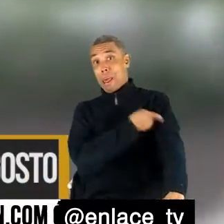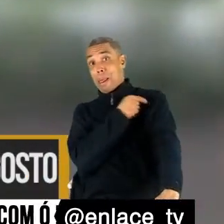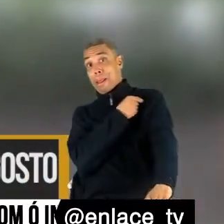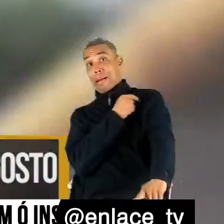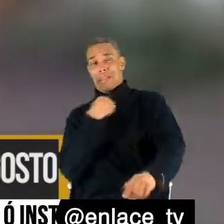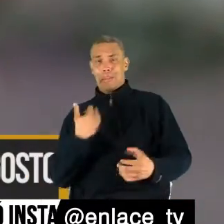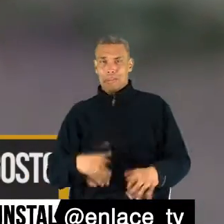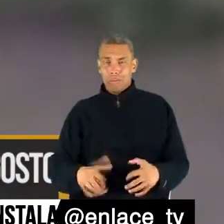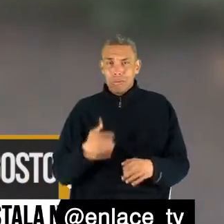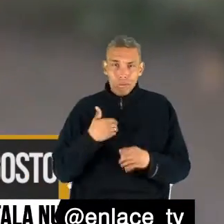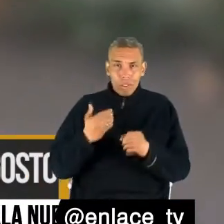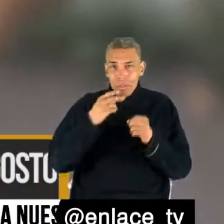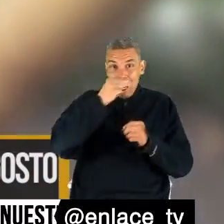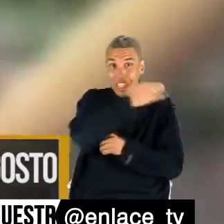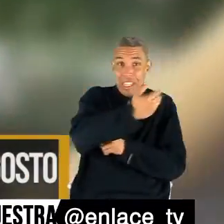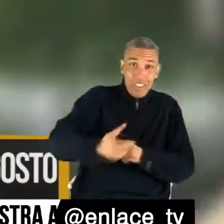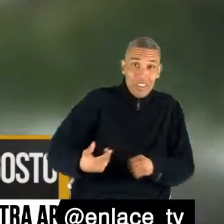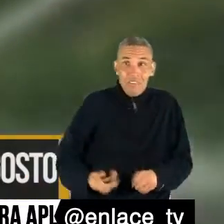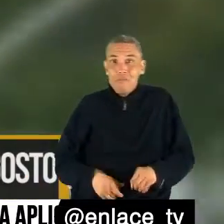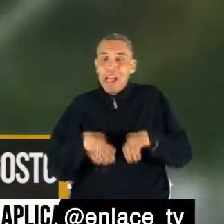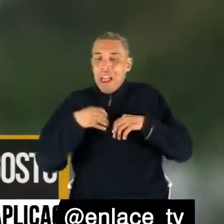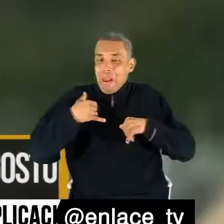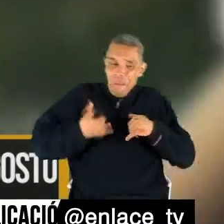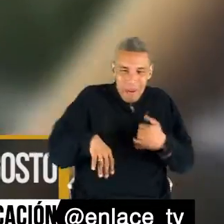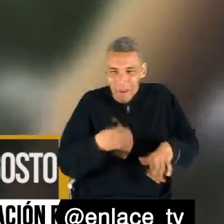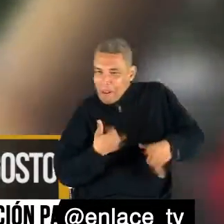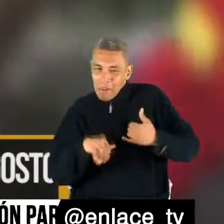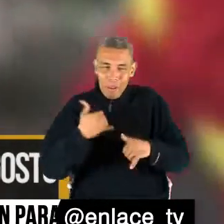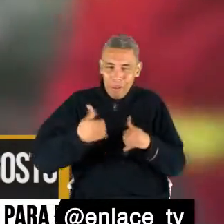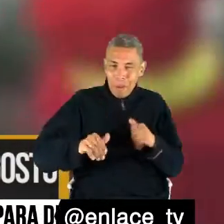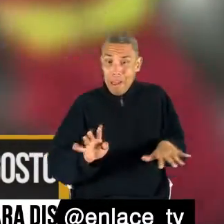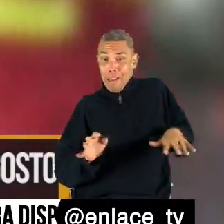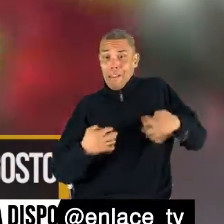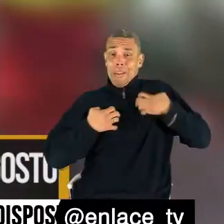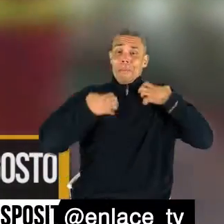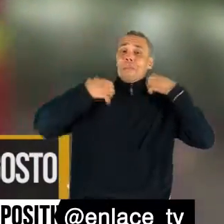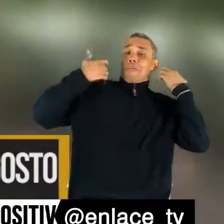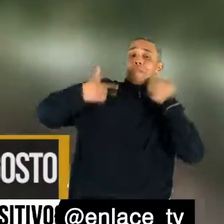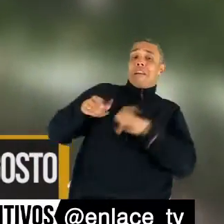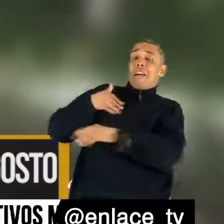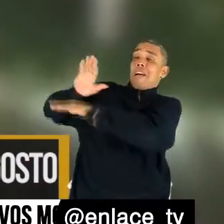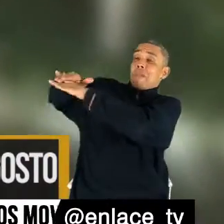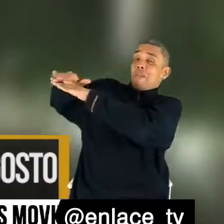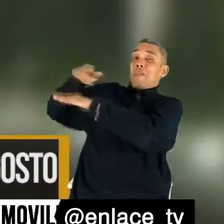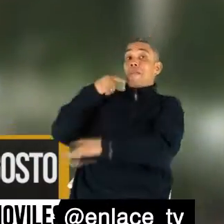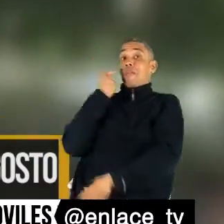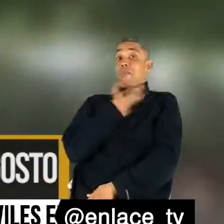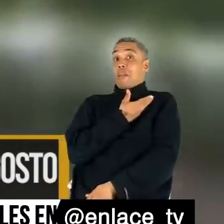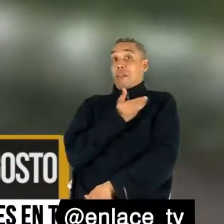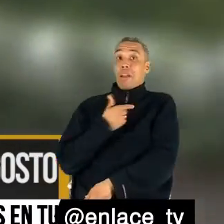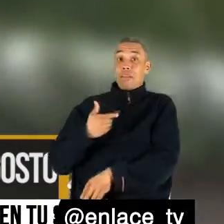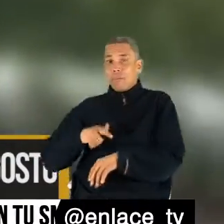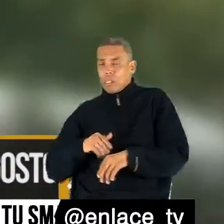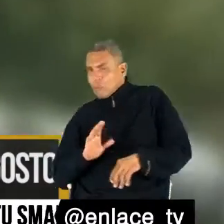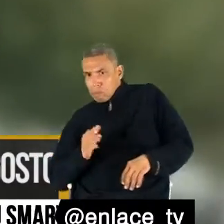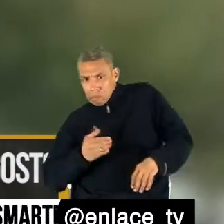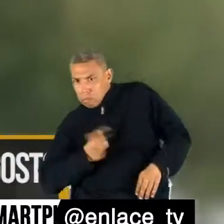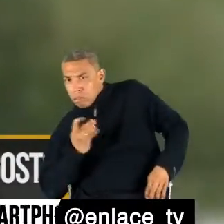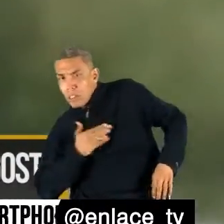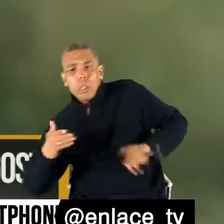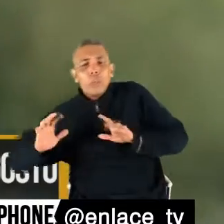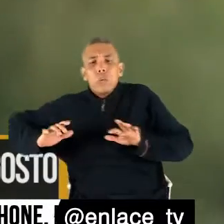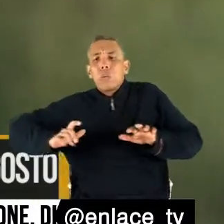en bicicleta por la zona verde se percataron en la orilla de la vía del gigantesco animal y de inmediato dieron aviso a sus padres, quienes acudieron al